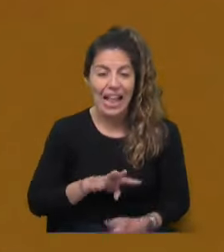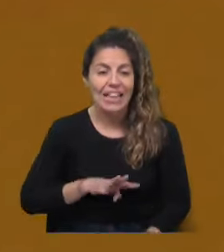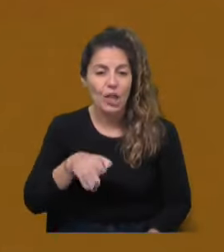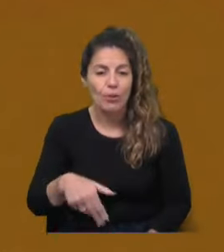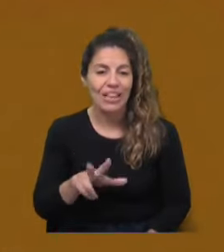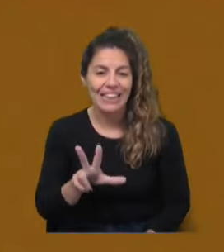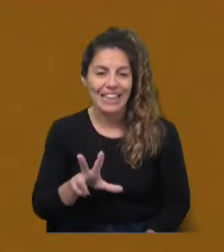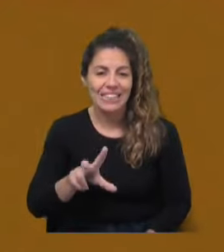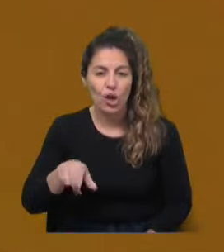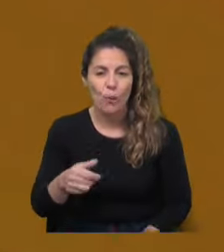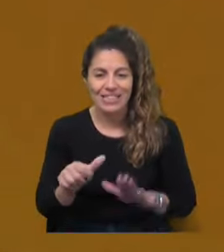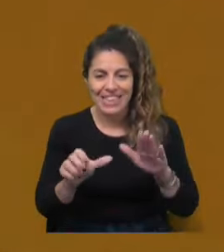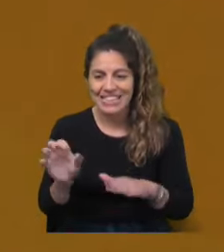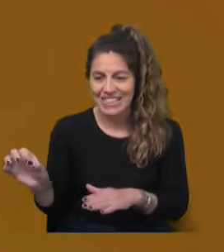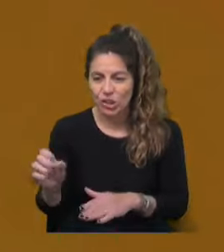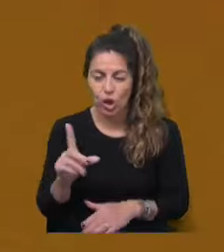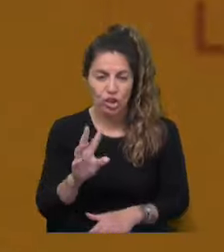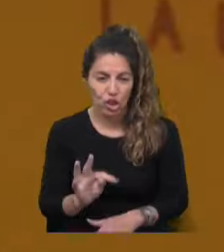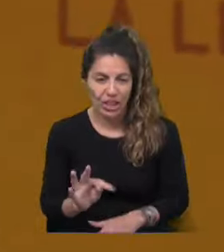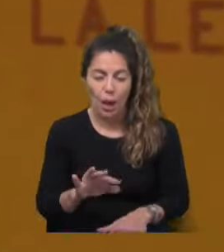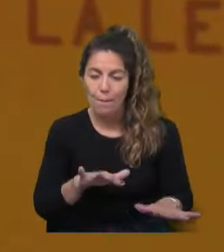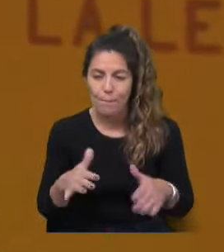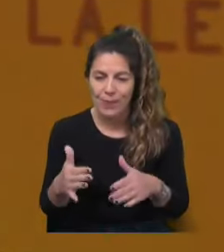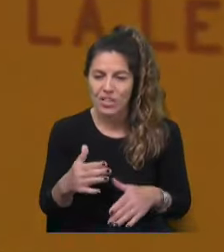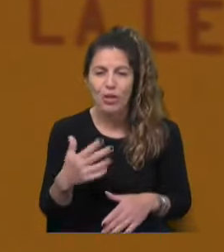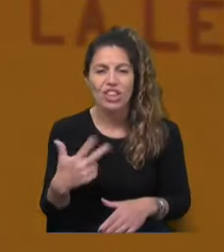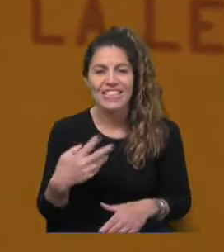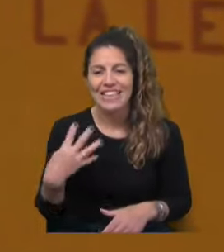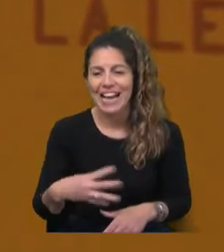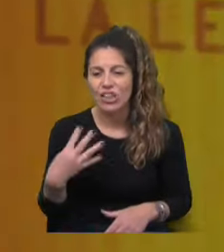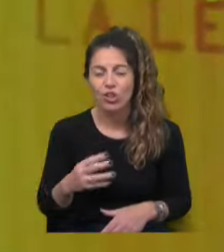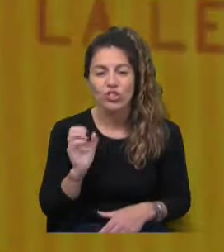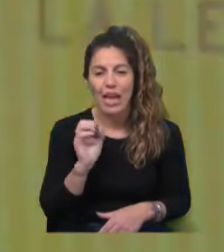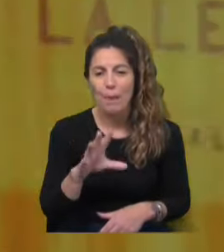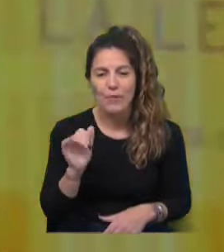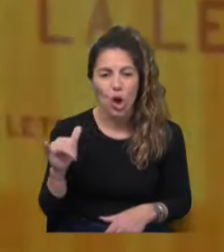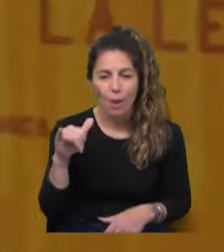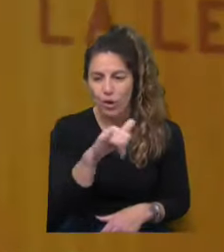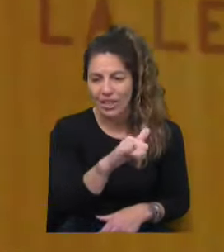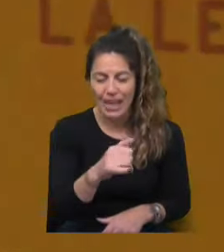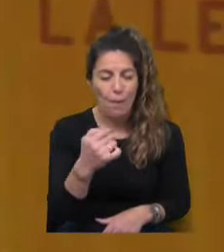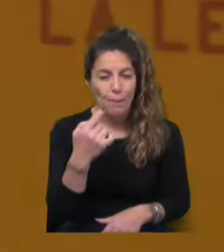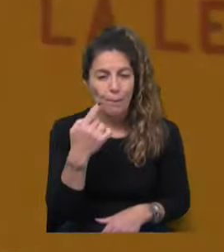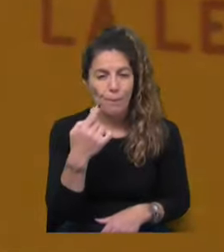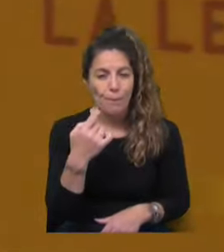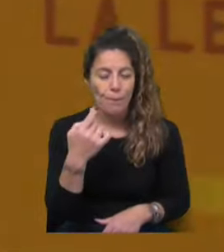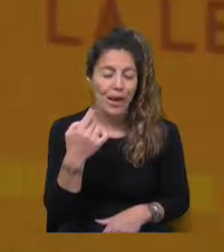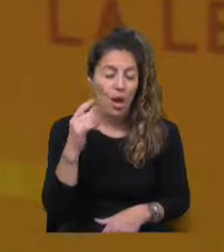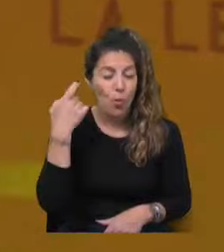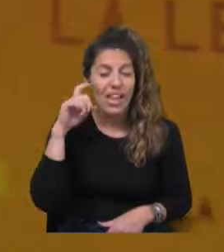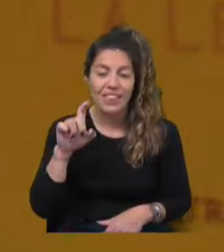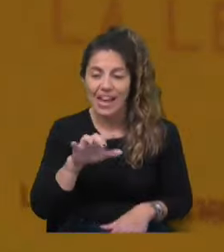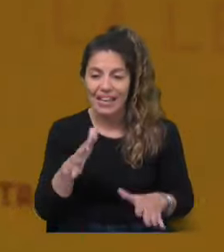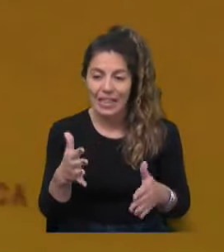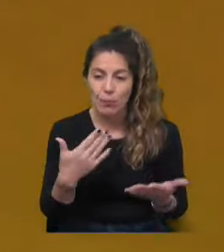3 toneladas 600, son más o menos unos 13 o 14 envíos de avioneta, para tener un poco una dimensión de qué es